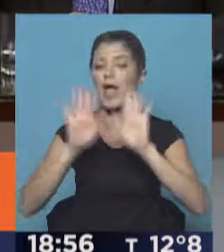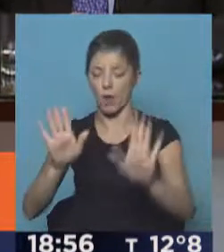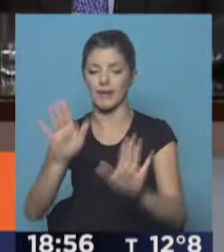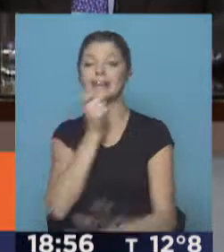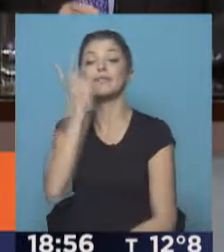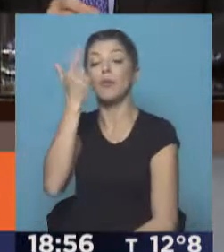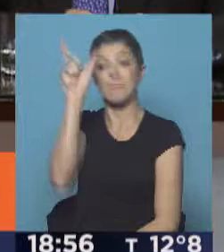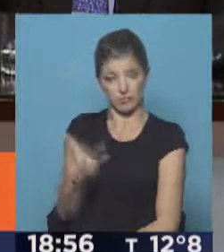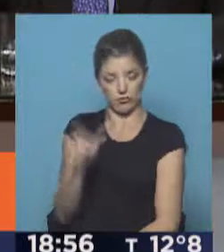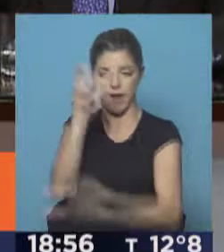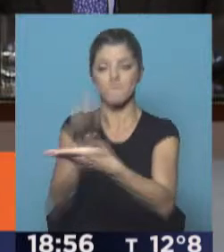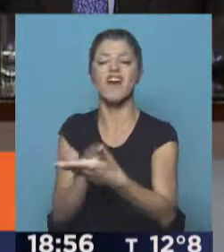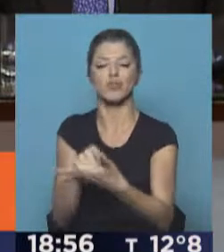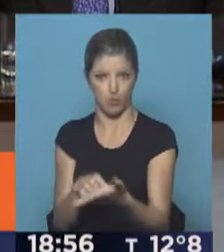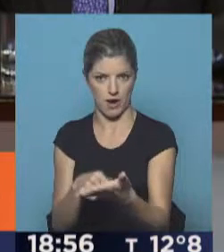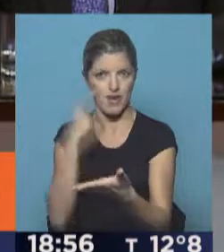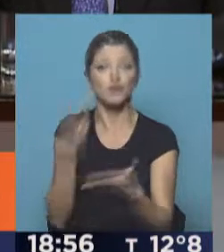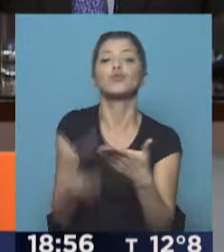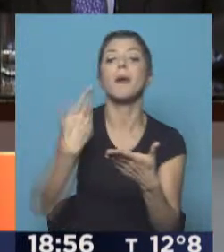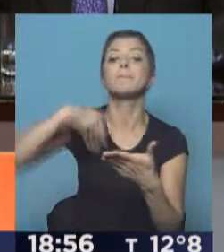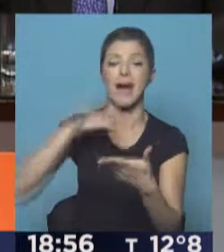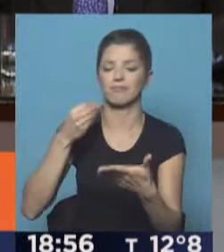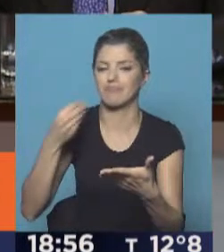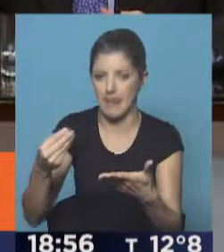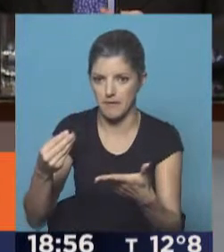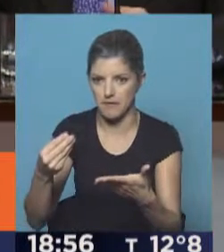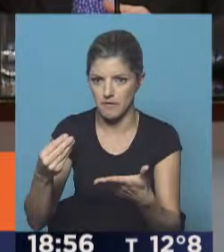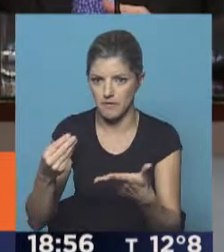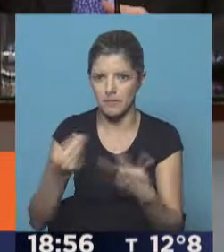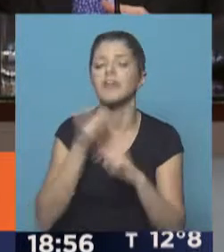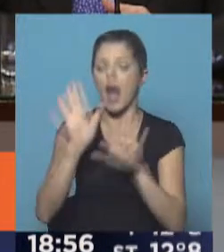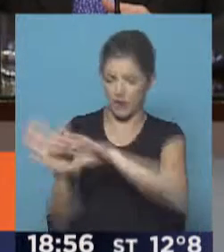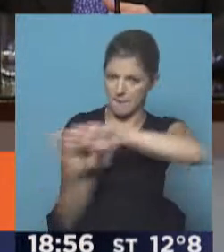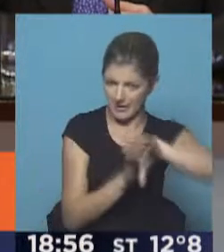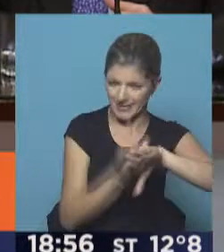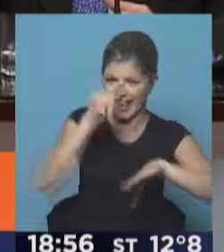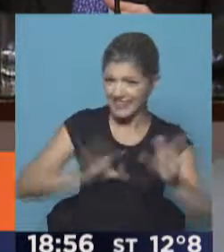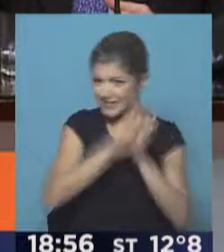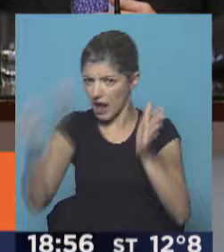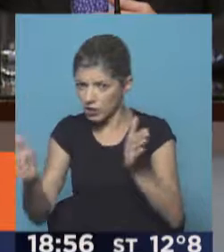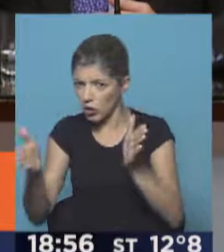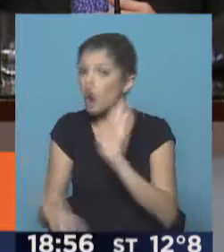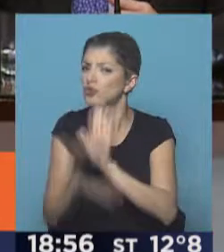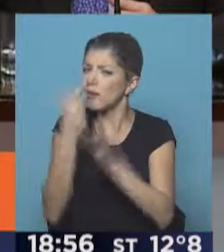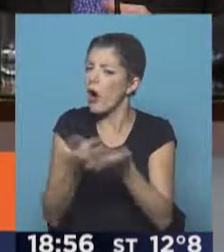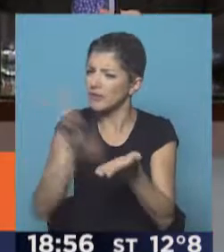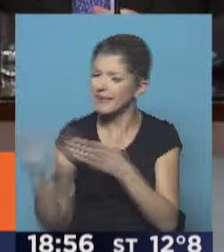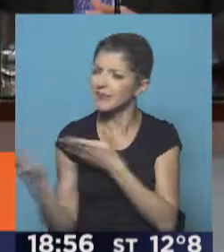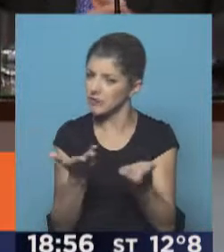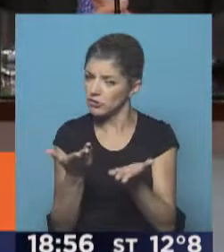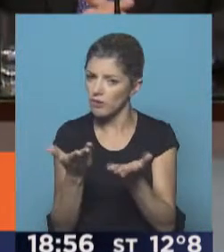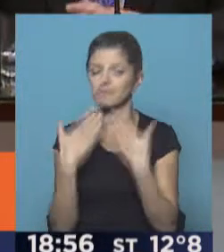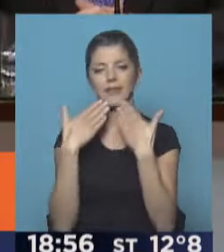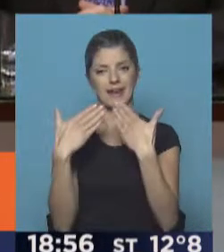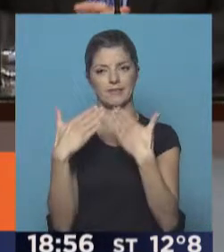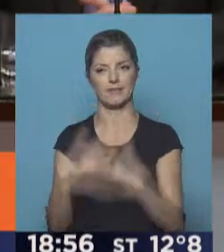una factura, ¿qué es lo que tiene que hacer? Y segundo, ¿este año no va a haber ningún otro ajuste tarifario? Gracias. Sí,